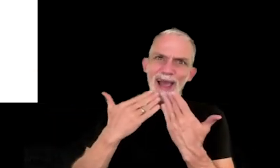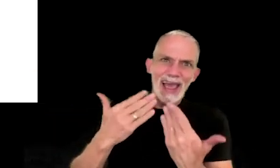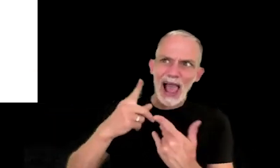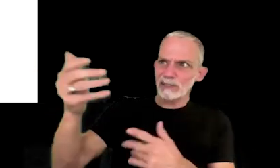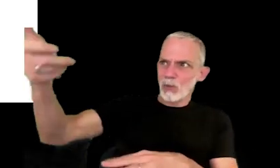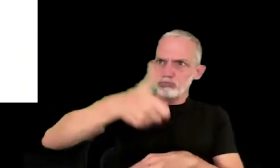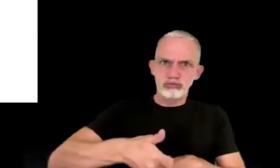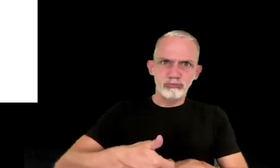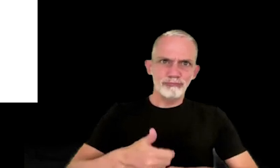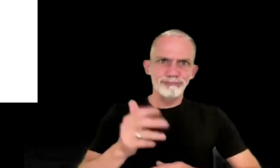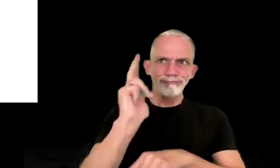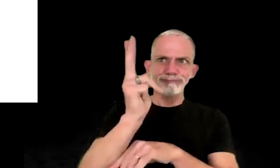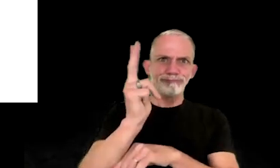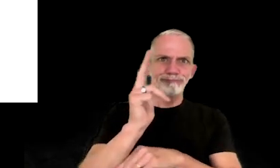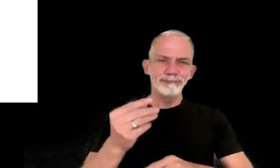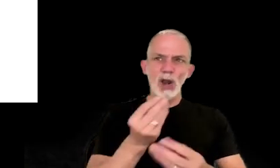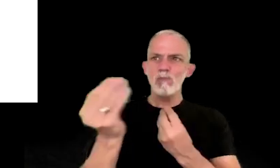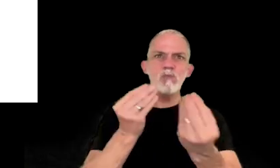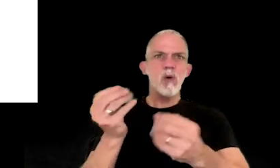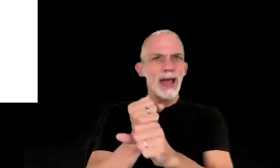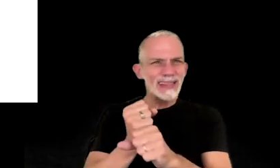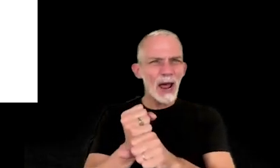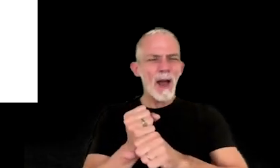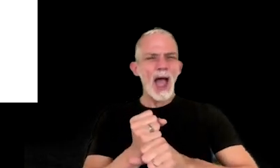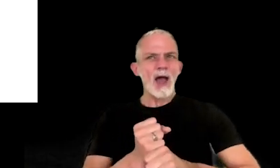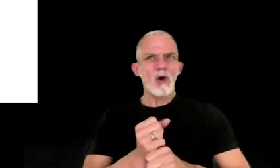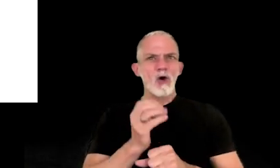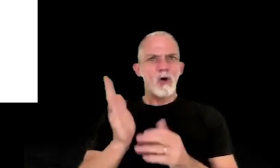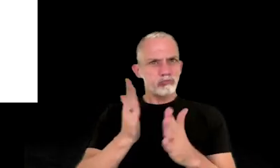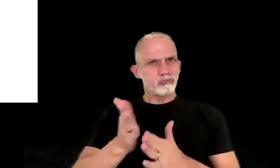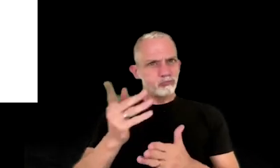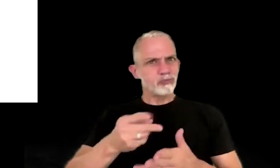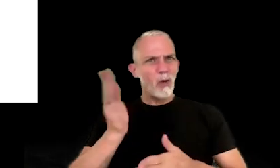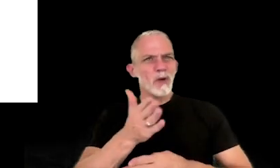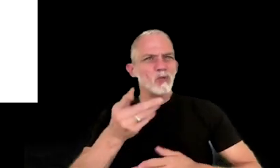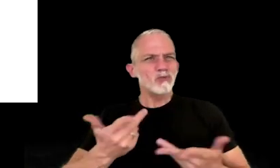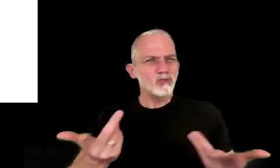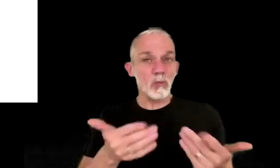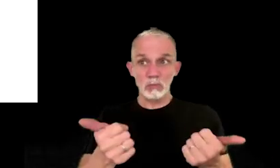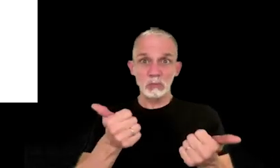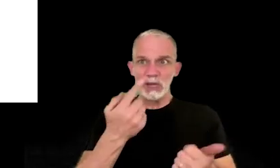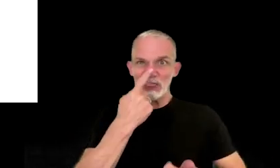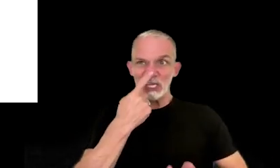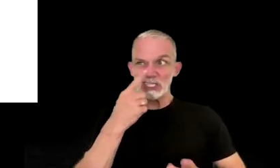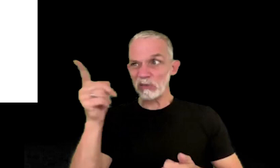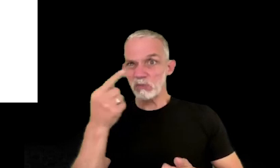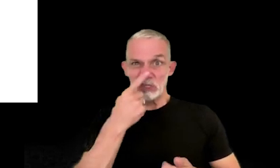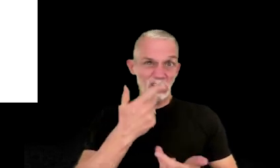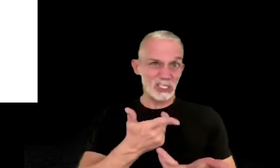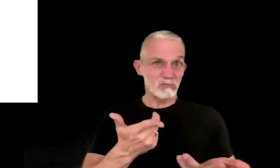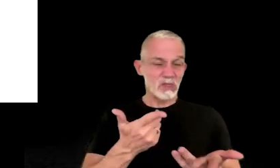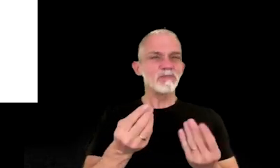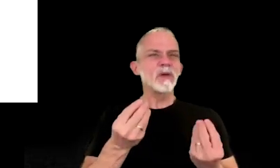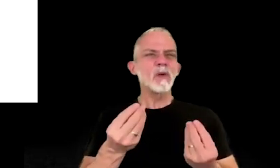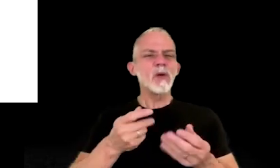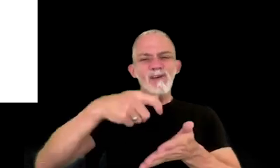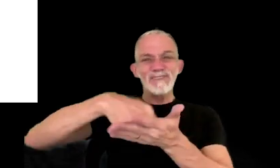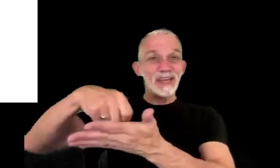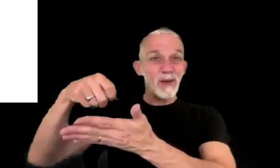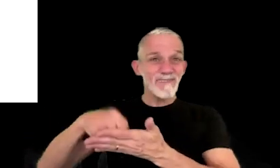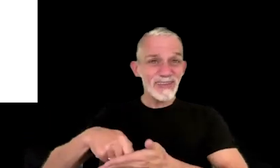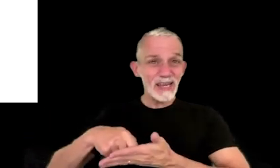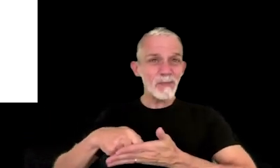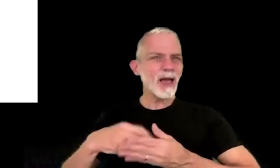¿Por qué? Porque teníamos mayor empleo, mayor inversión productiva, etcétera. O sea que era muy interesante. Y esto se logró a través de la firma